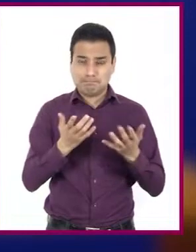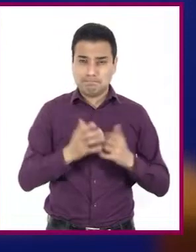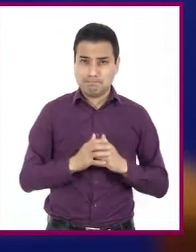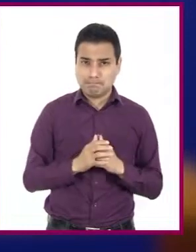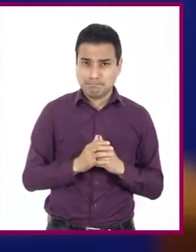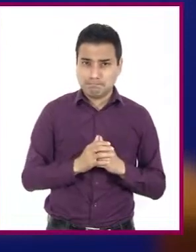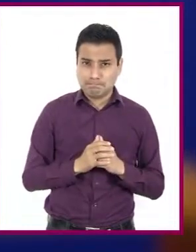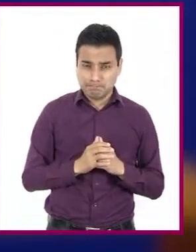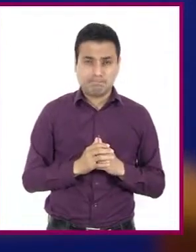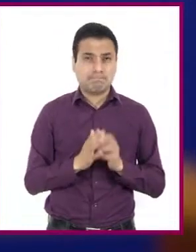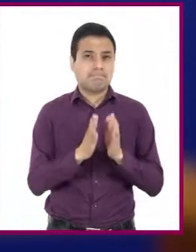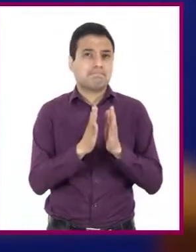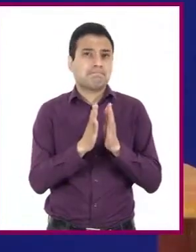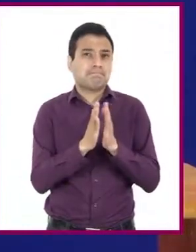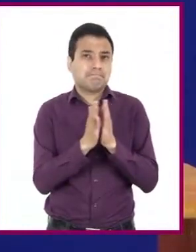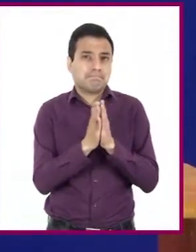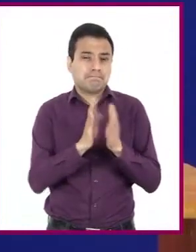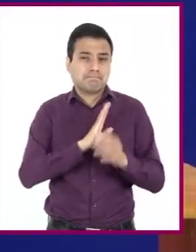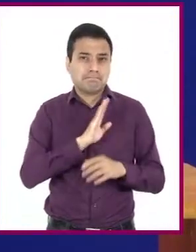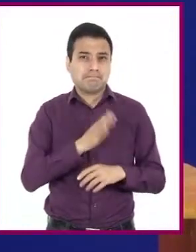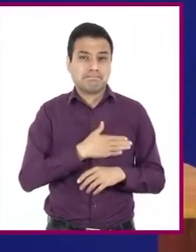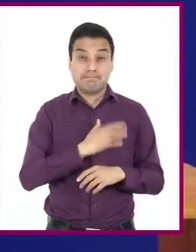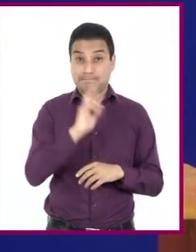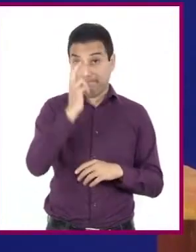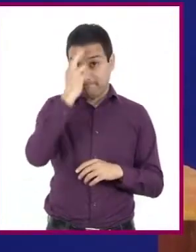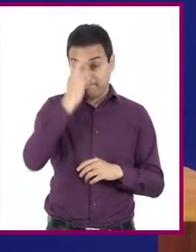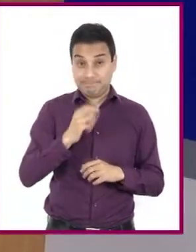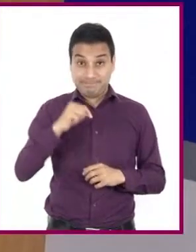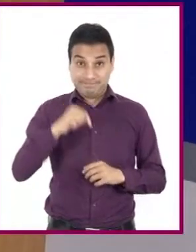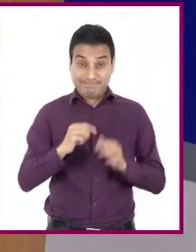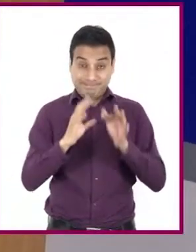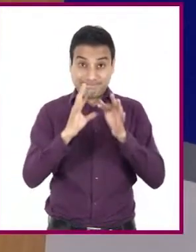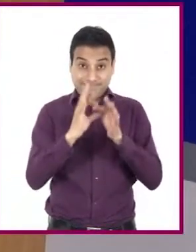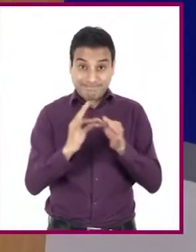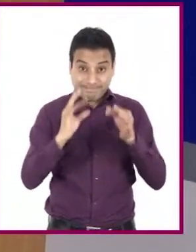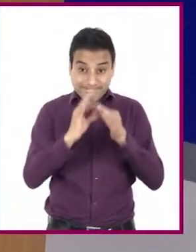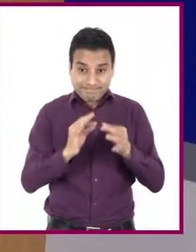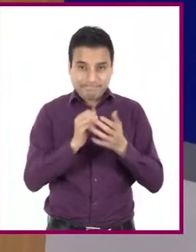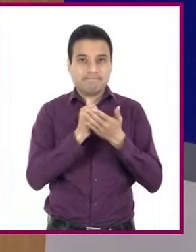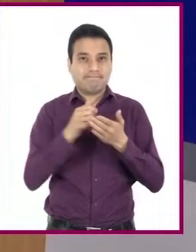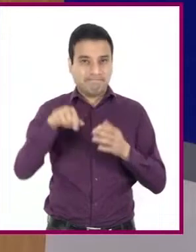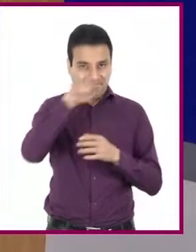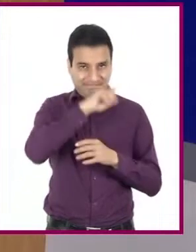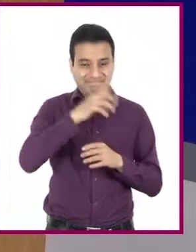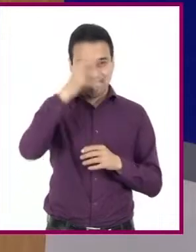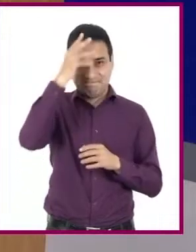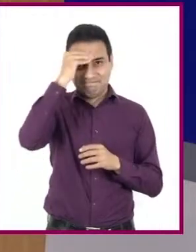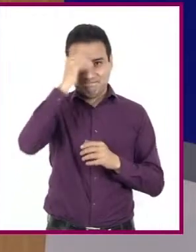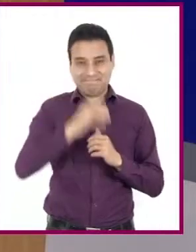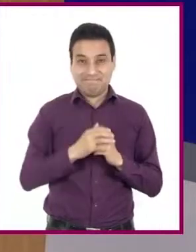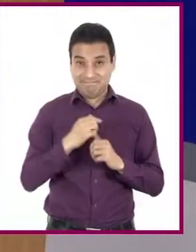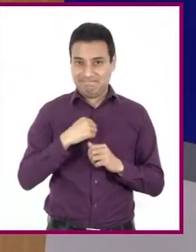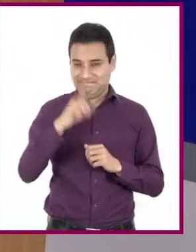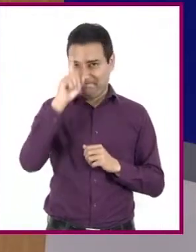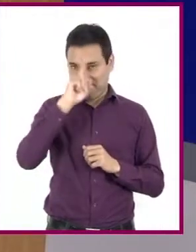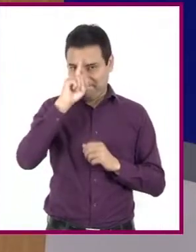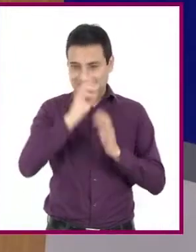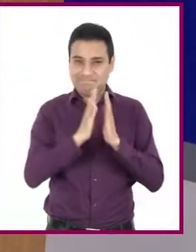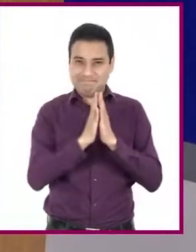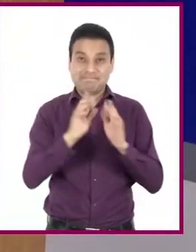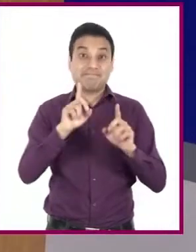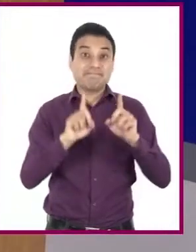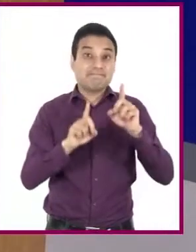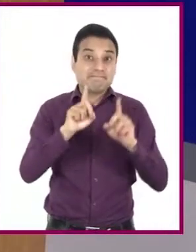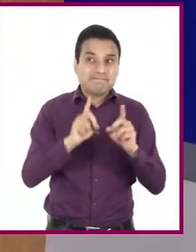mano su libro de texto. Recuerden que todo lo que vean es para reforzar su conocimiento, así que les recomiendo llevar un registro de